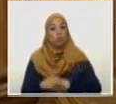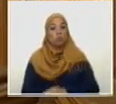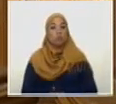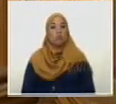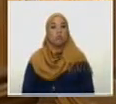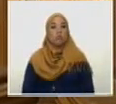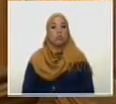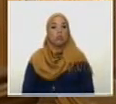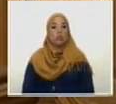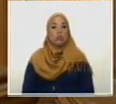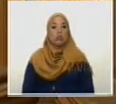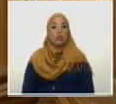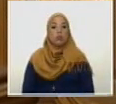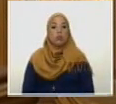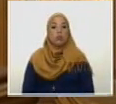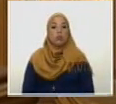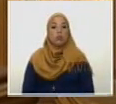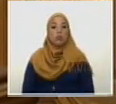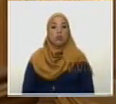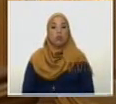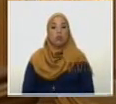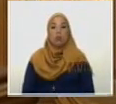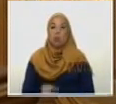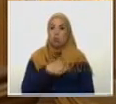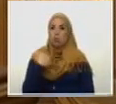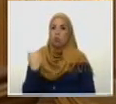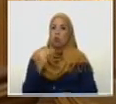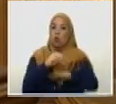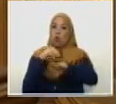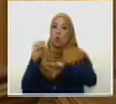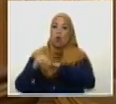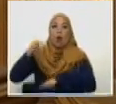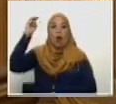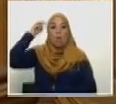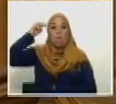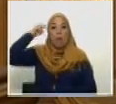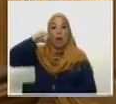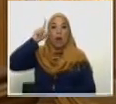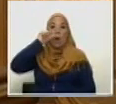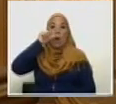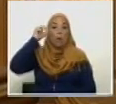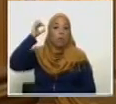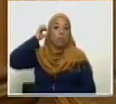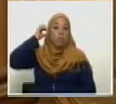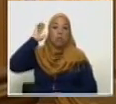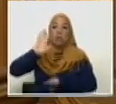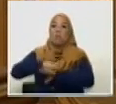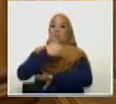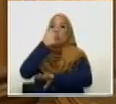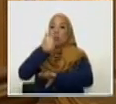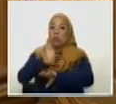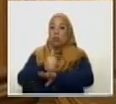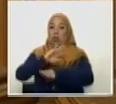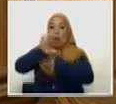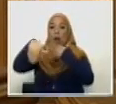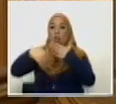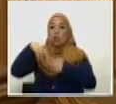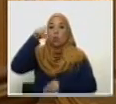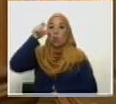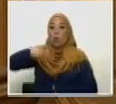Pues quiero convocar a los maestros y a las maestras principalmente, pero a todo el